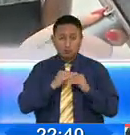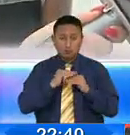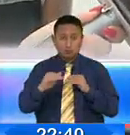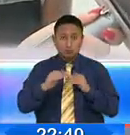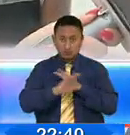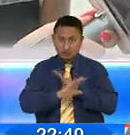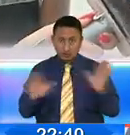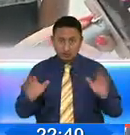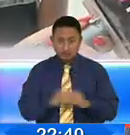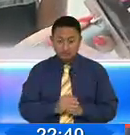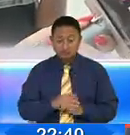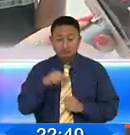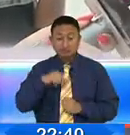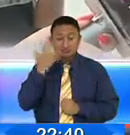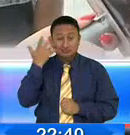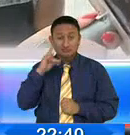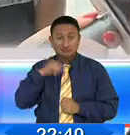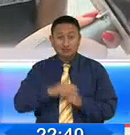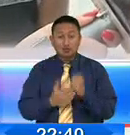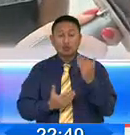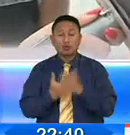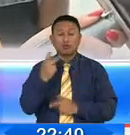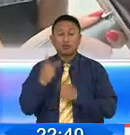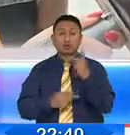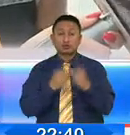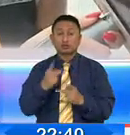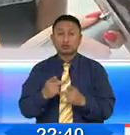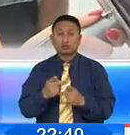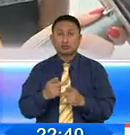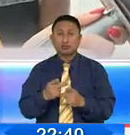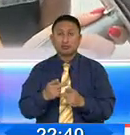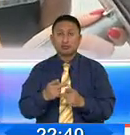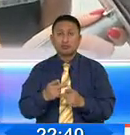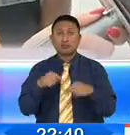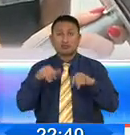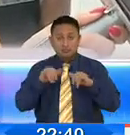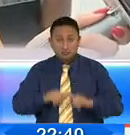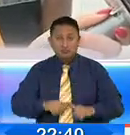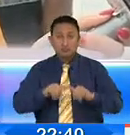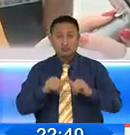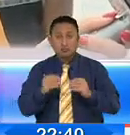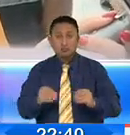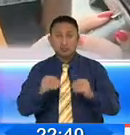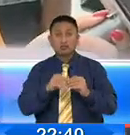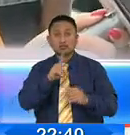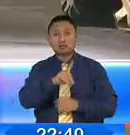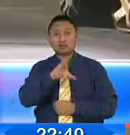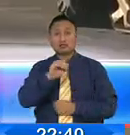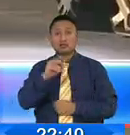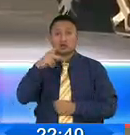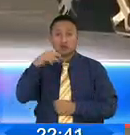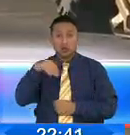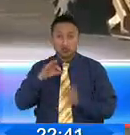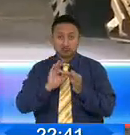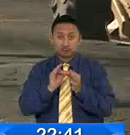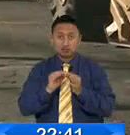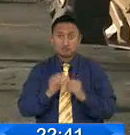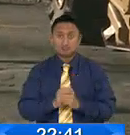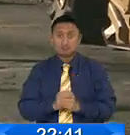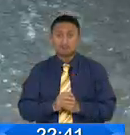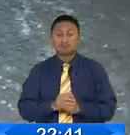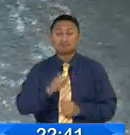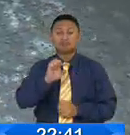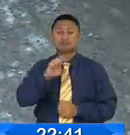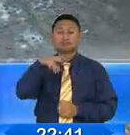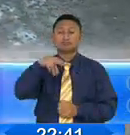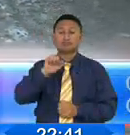En estos días se está lanzando un nuevo proceso para seguir interviniendo en más de 100 kilómetros. Por la empresa de movilidad y obras